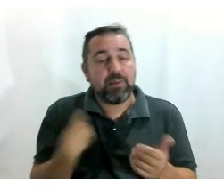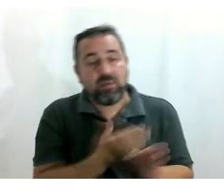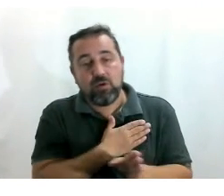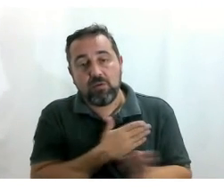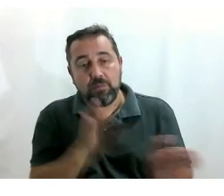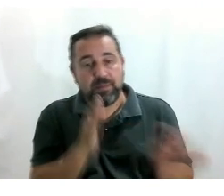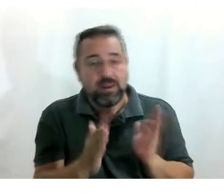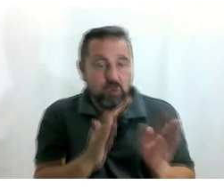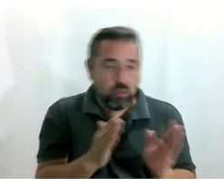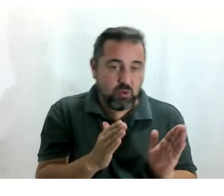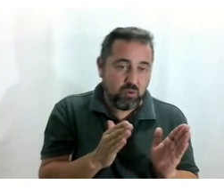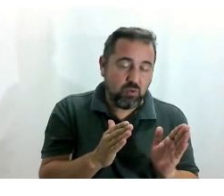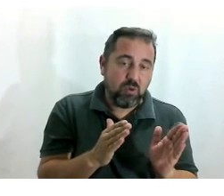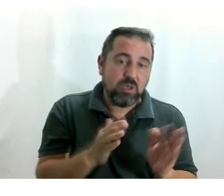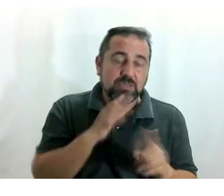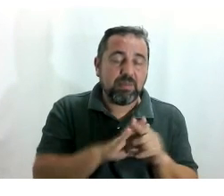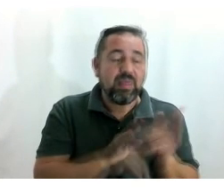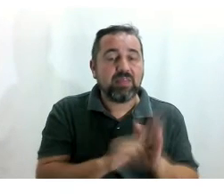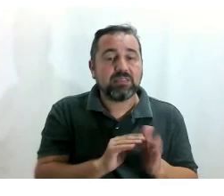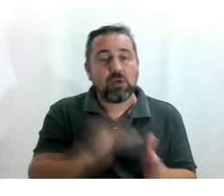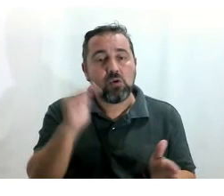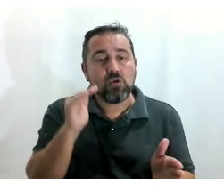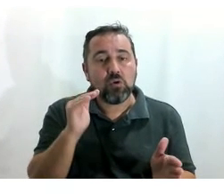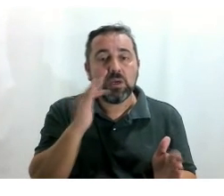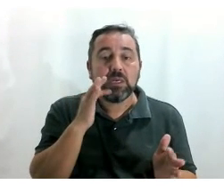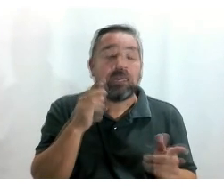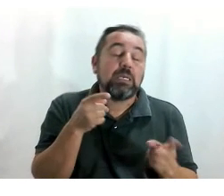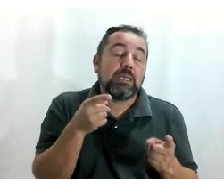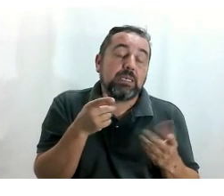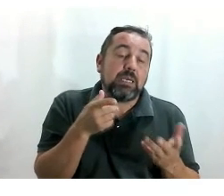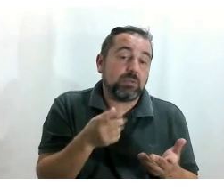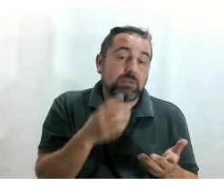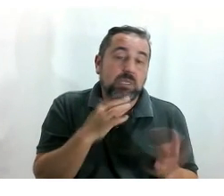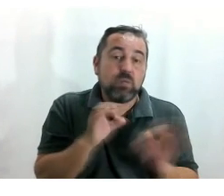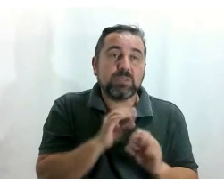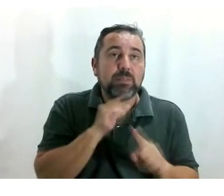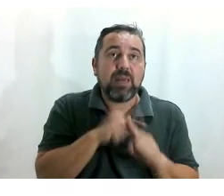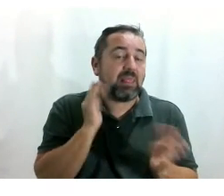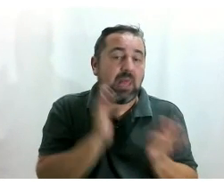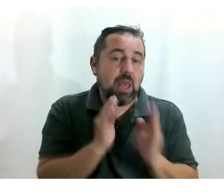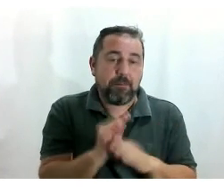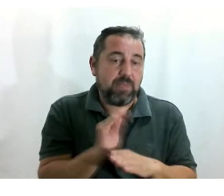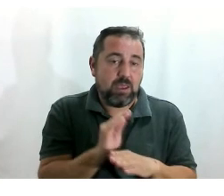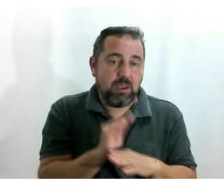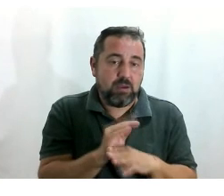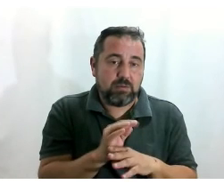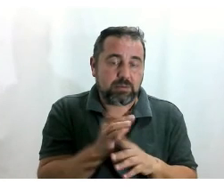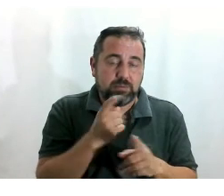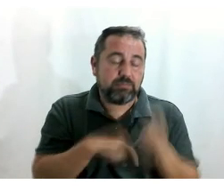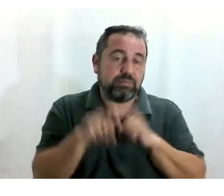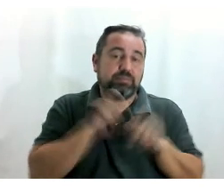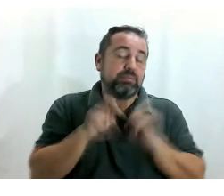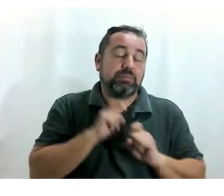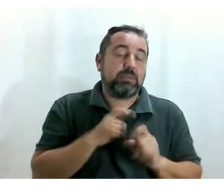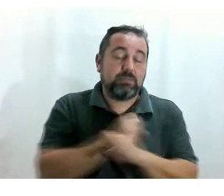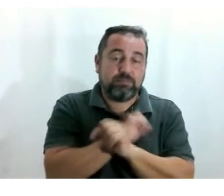periodo crítico de desarrollo, que eso ninguna terapia lo va a devolver,